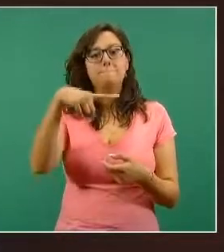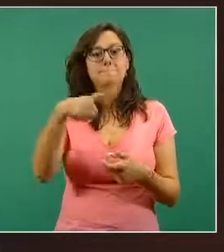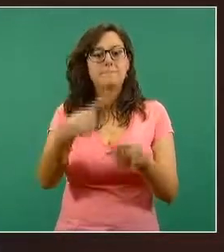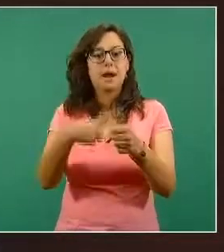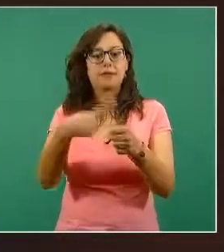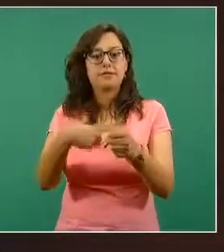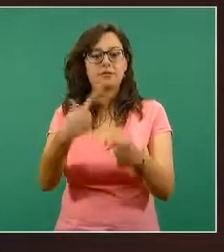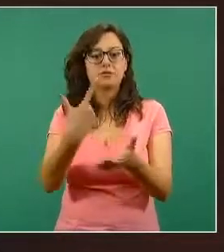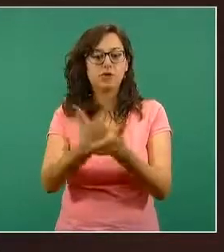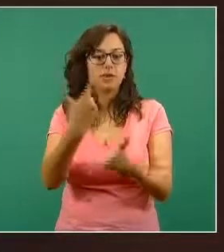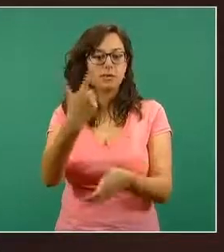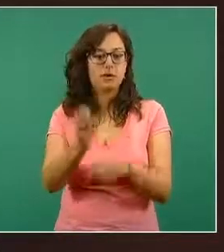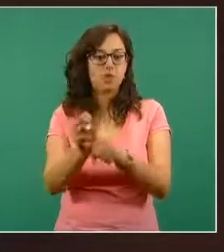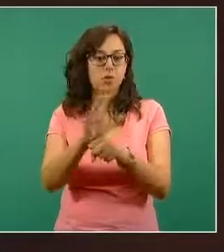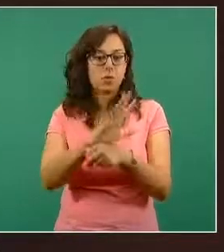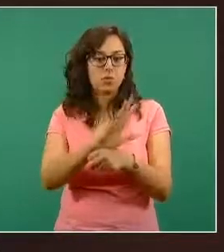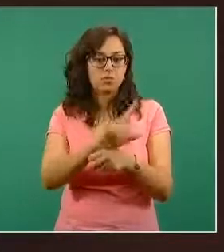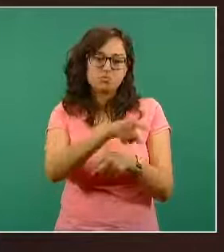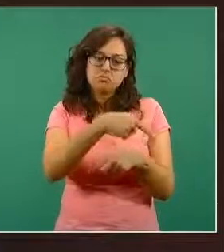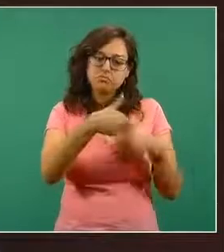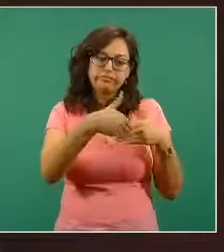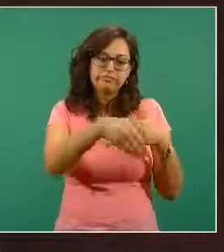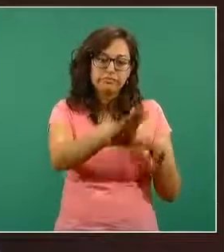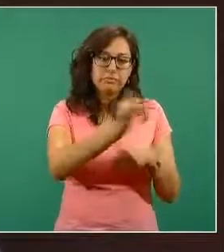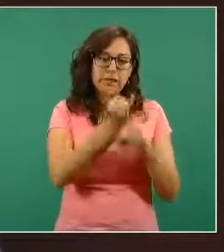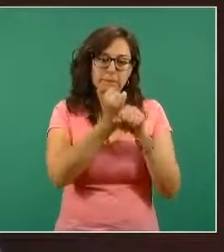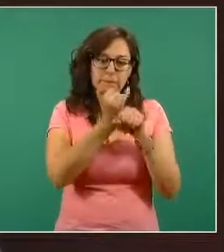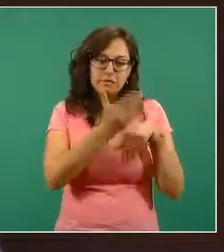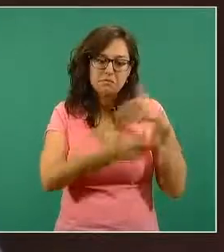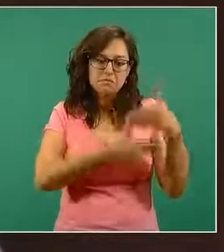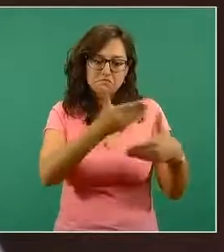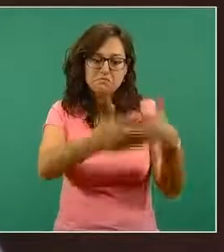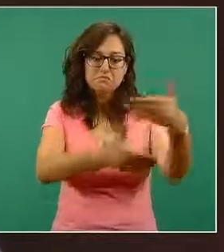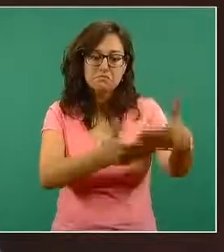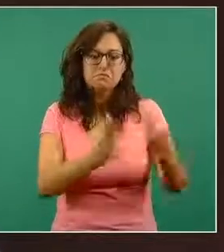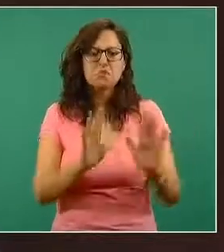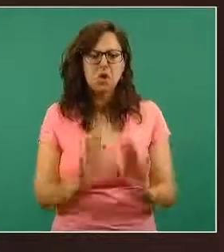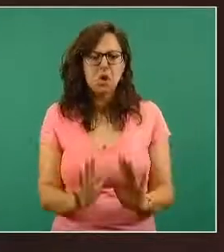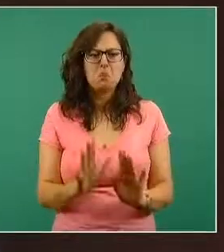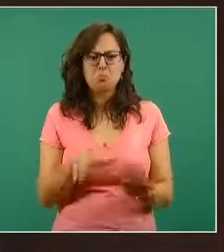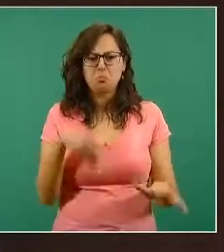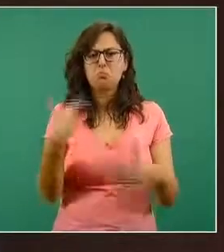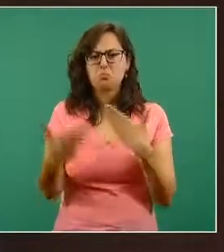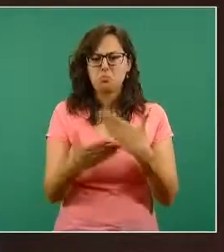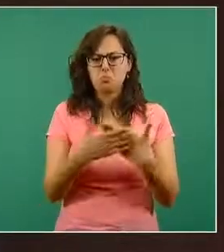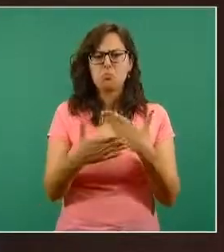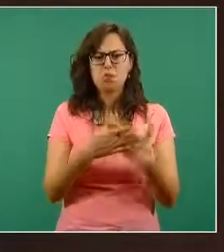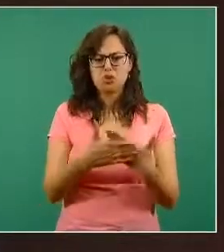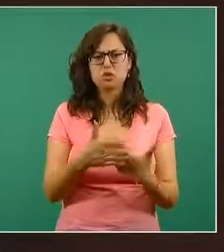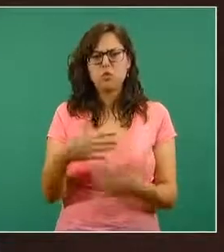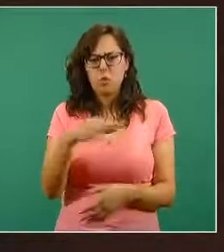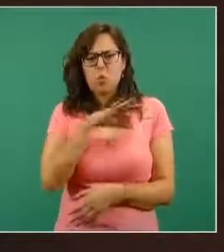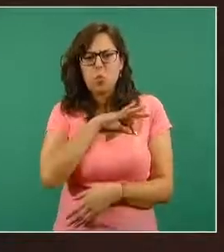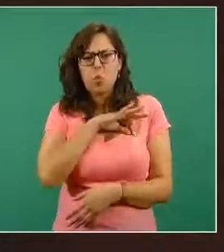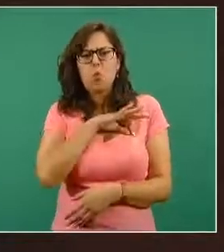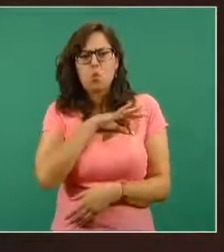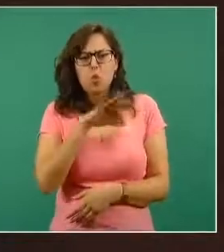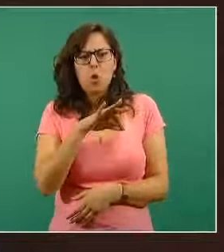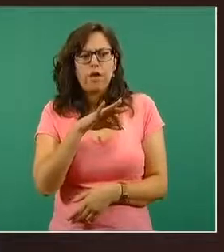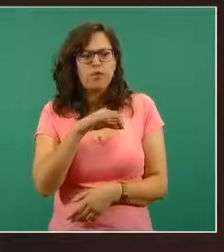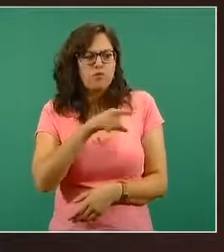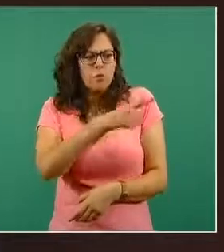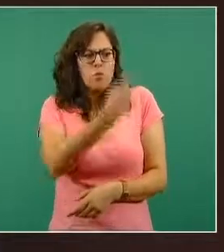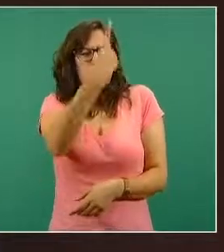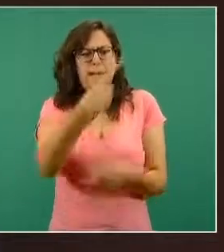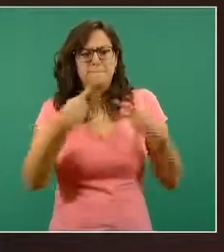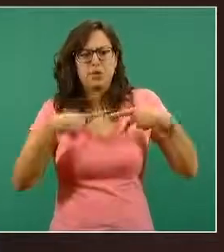casos moderados. Esto es una línea de investigación, y con mucho gusto pues, buscaremos tal vez o algún experto que venga